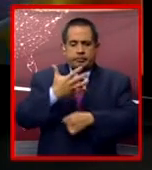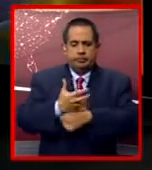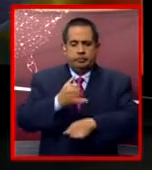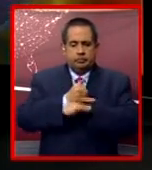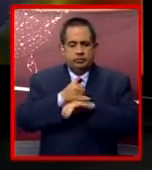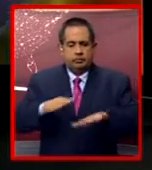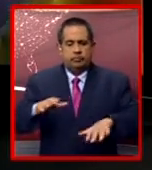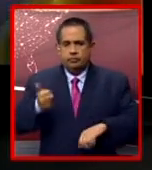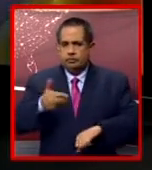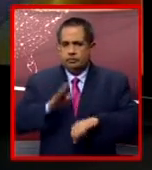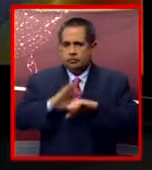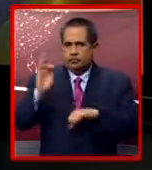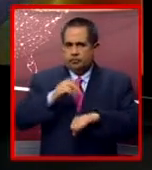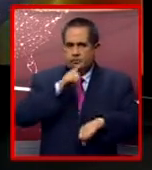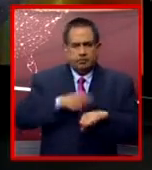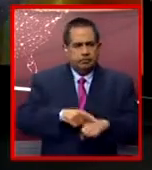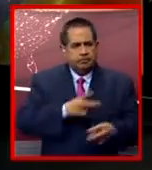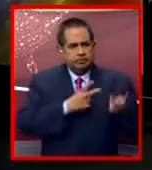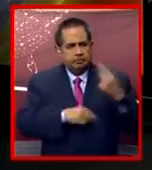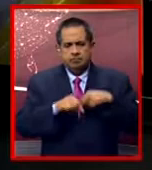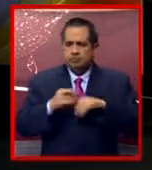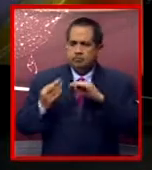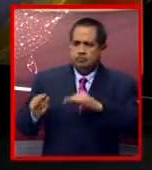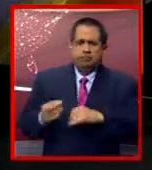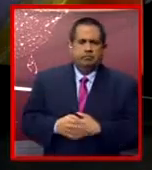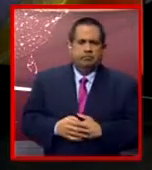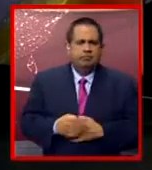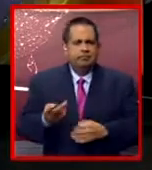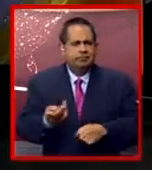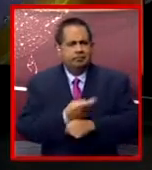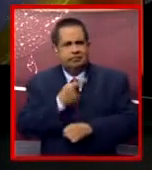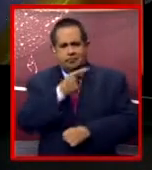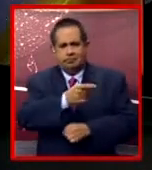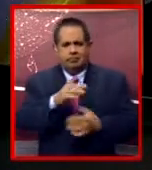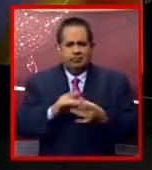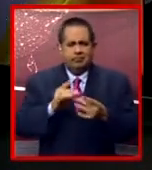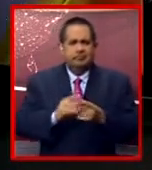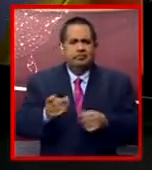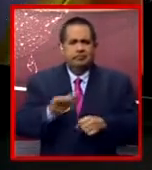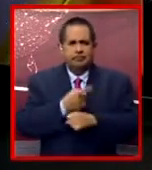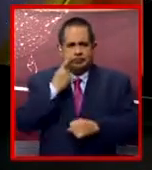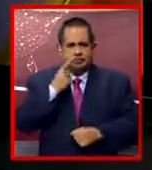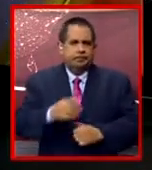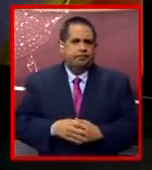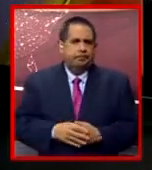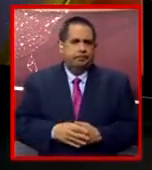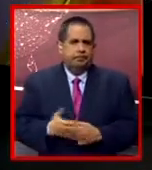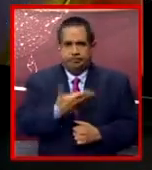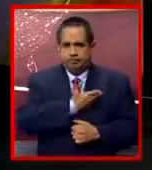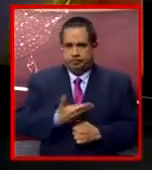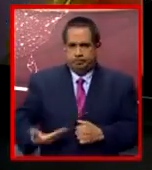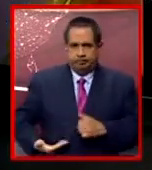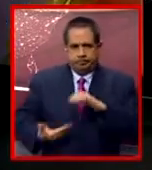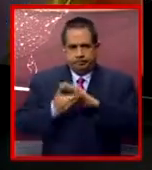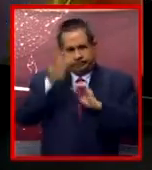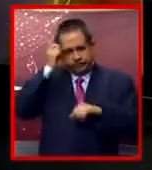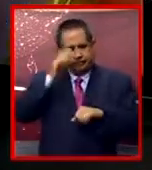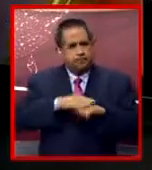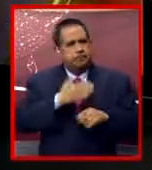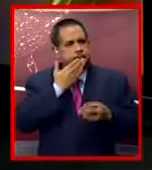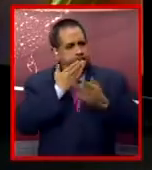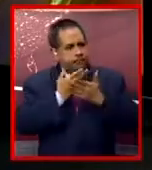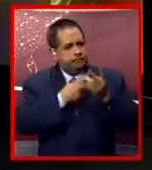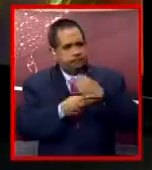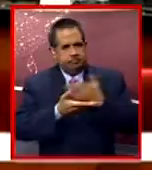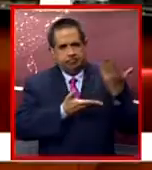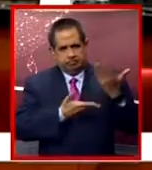de la Administración Federal. Vamos a ver cómo se desarrolló este encuentro con los legisladores. El presidente de la mesa directiva le dio la bienvenida al titular